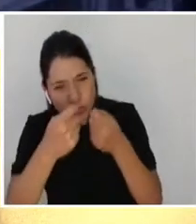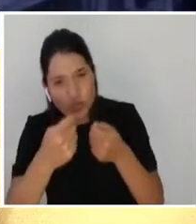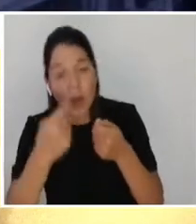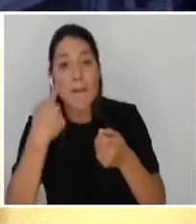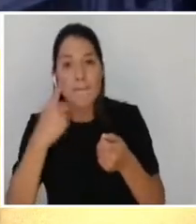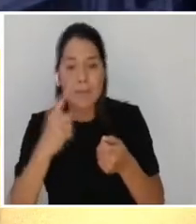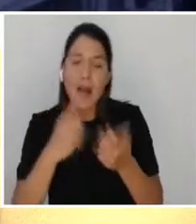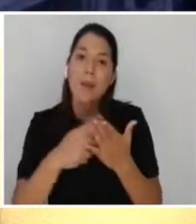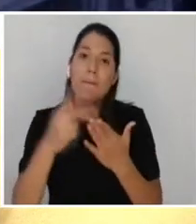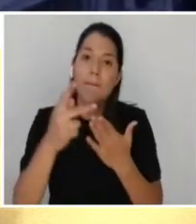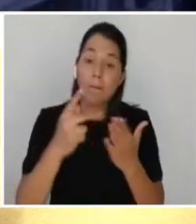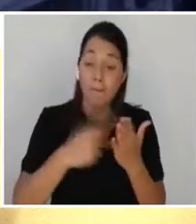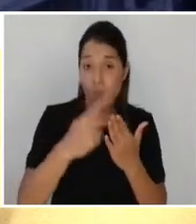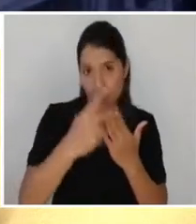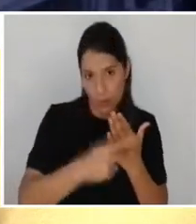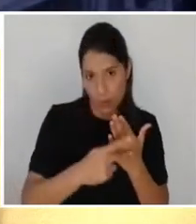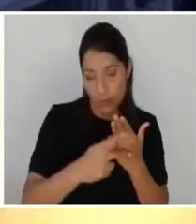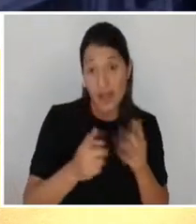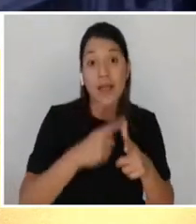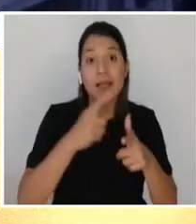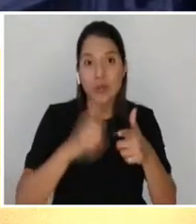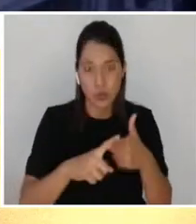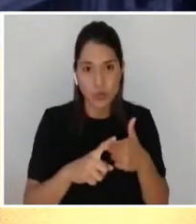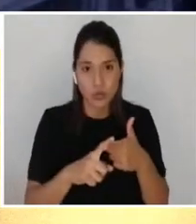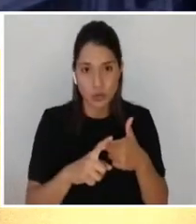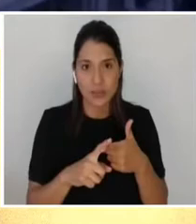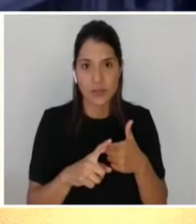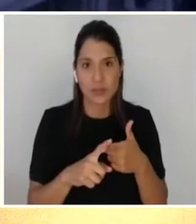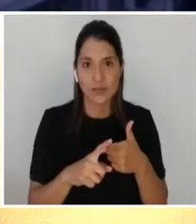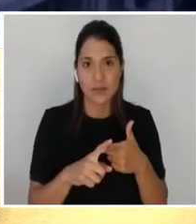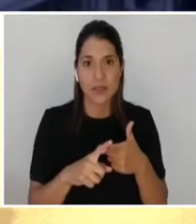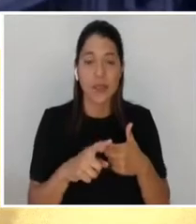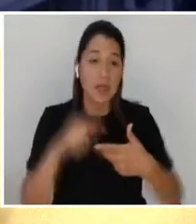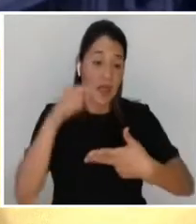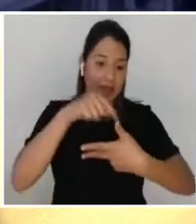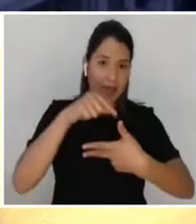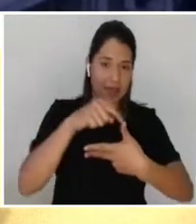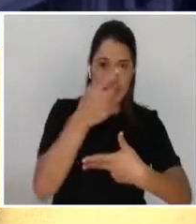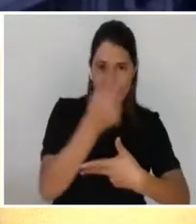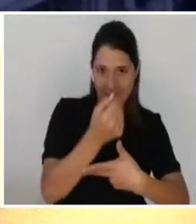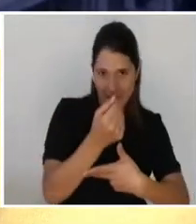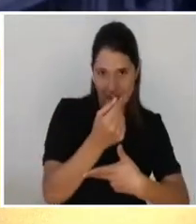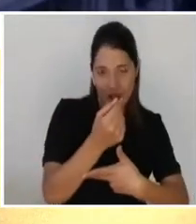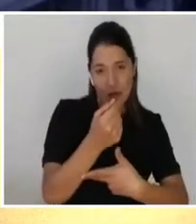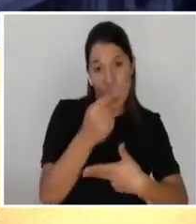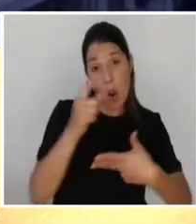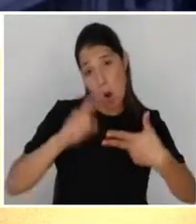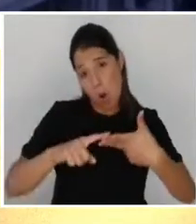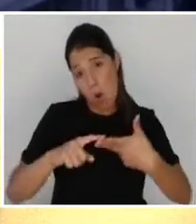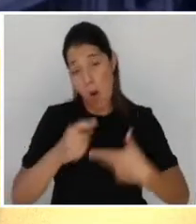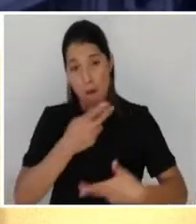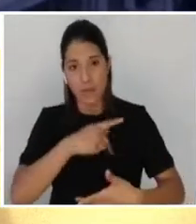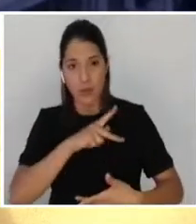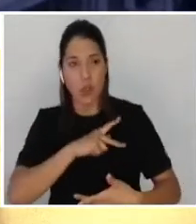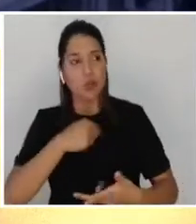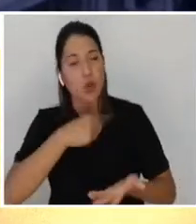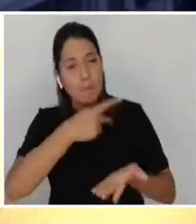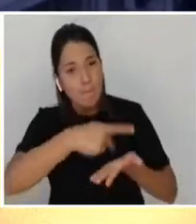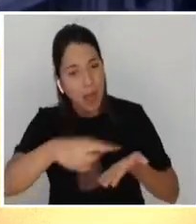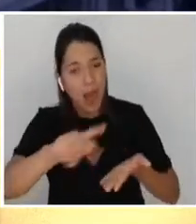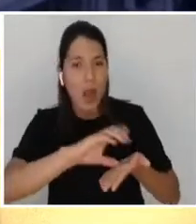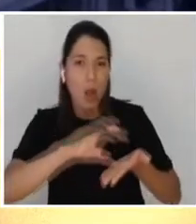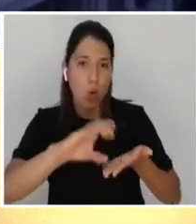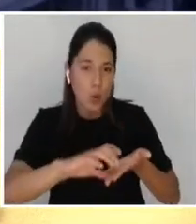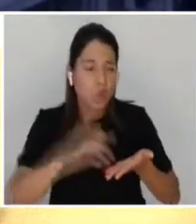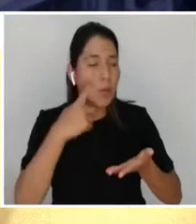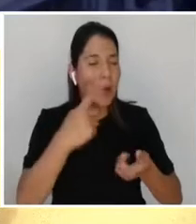Entonces, de una vez de los activos, ¿verdad? O del fondo personal, me capacitaba yo, ¿verdad? Y pagaba capacitaciones con